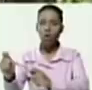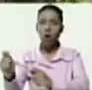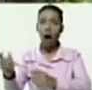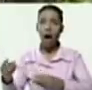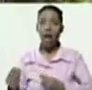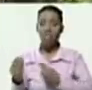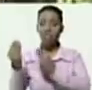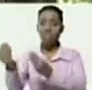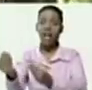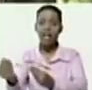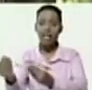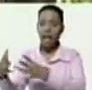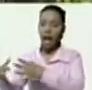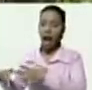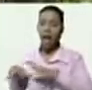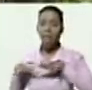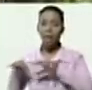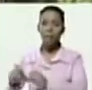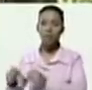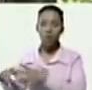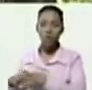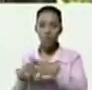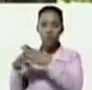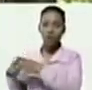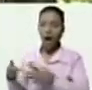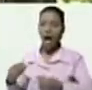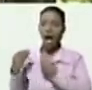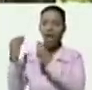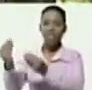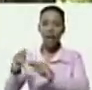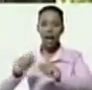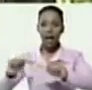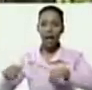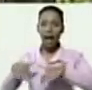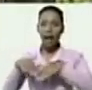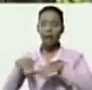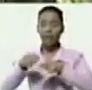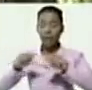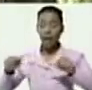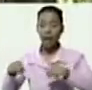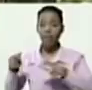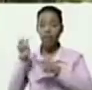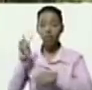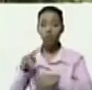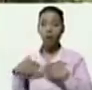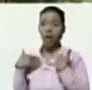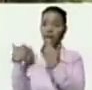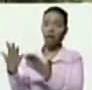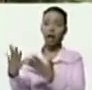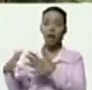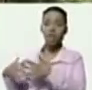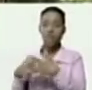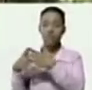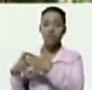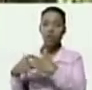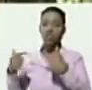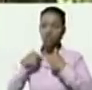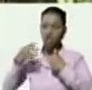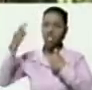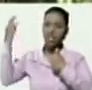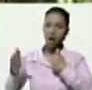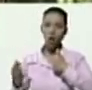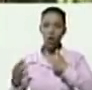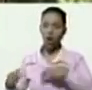a entregarse al imperialismo norteamericano, a entregarle el suelo patrio y nuestra riqueza al imperialismo norteamericano, estoy seguro que